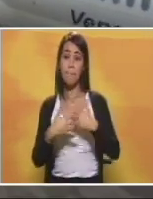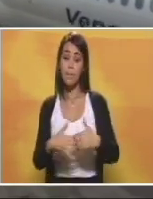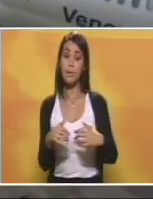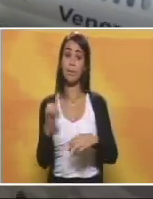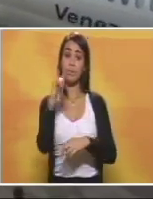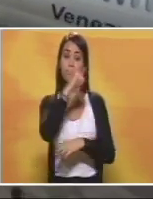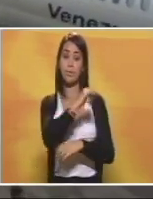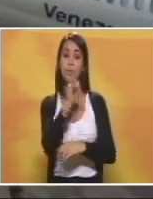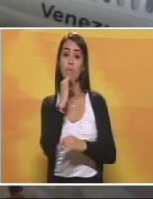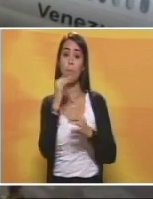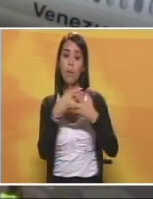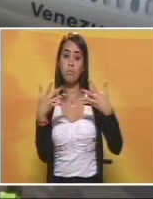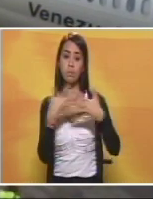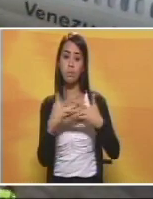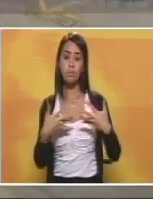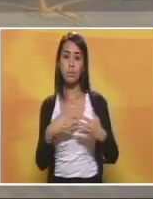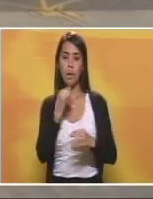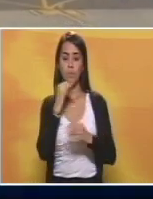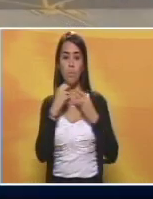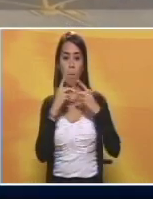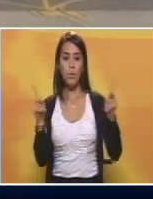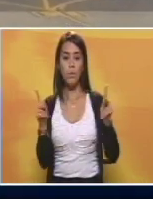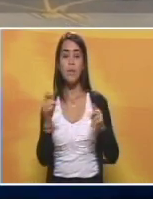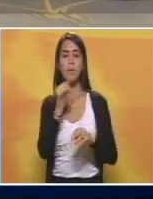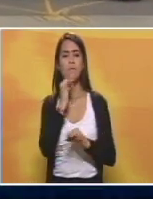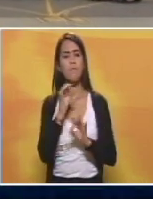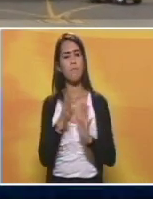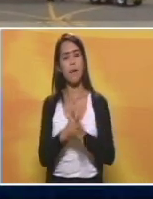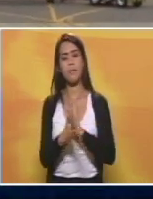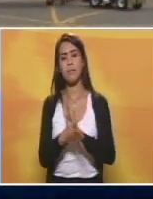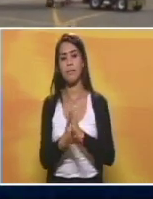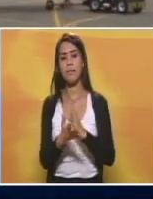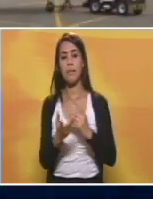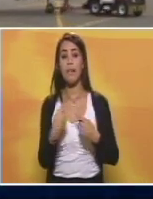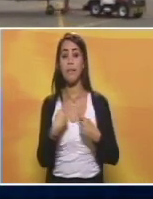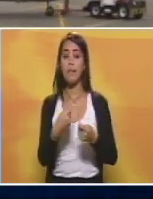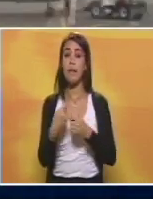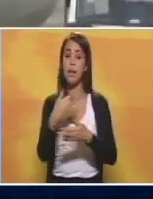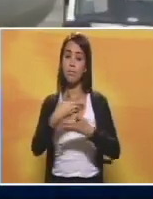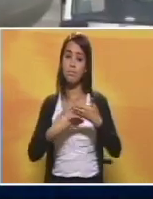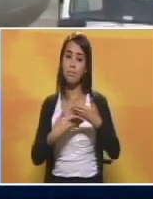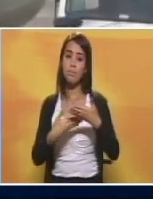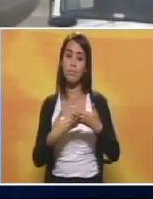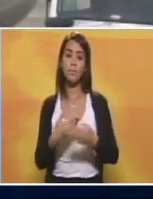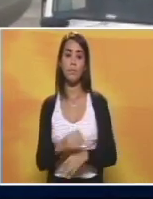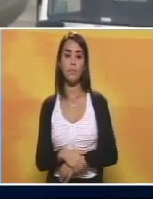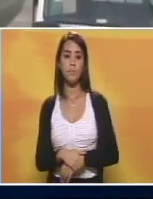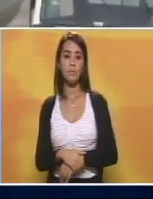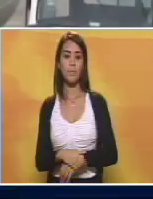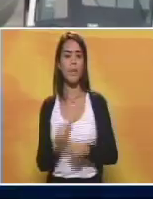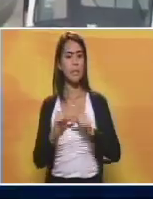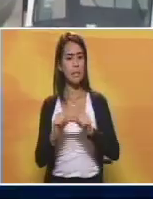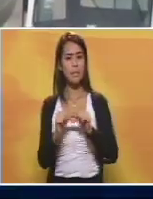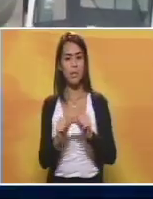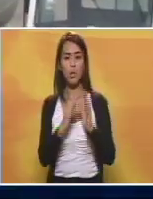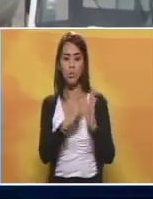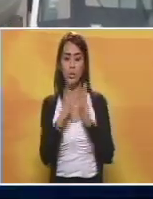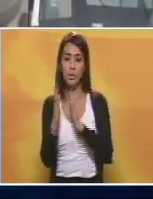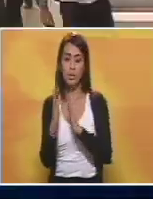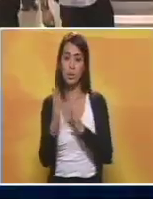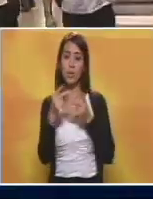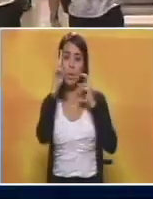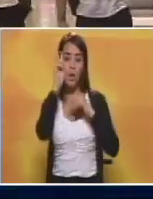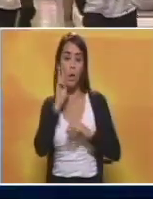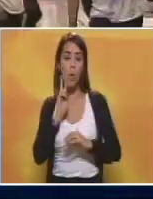a conocer la información a través de un comunicado indicaron que a pesar de la entrega de su certificado de operador aéreo mantendrá su organización de mantenimiento